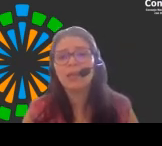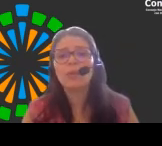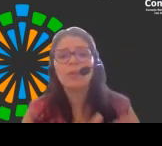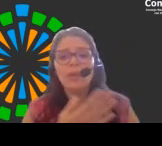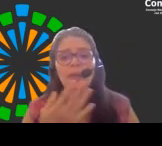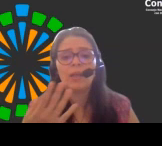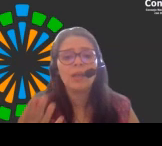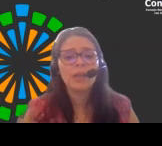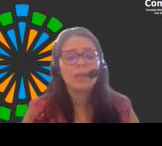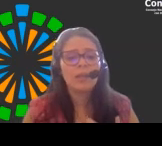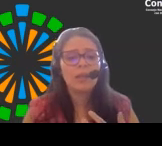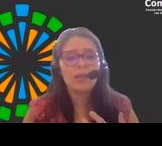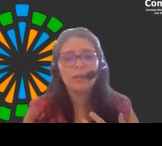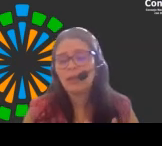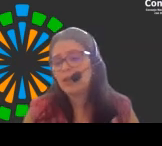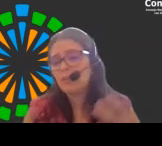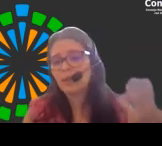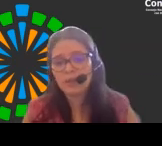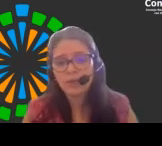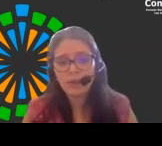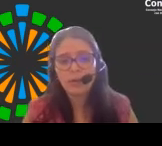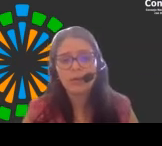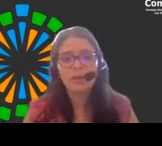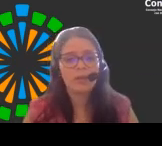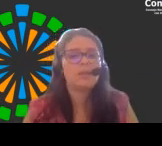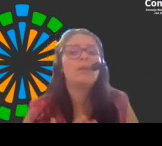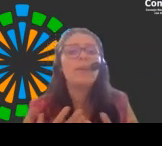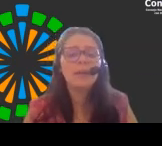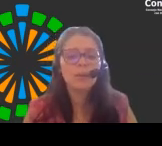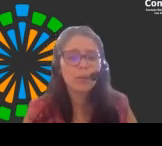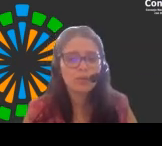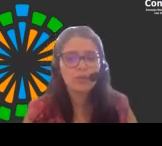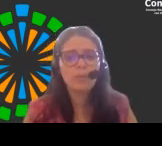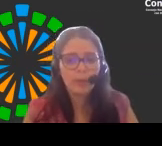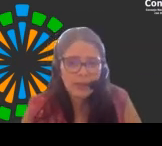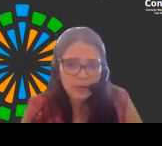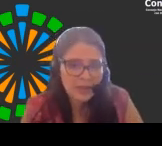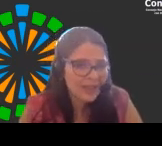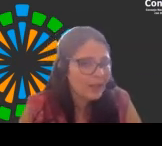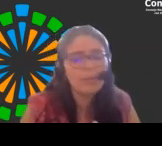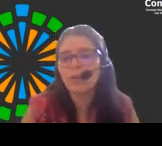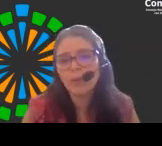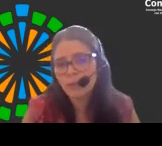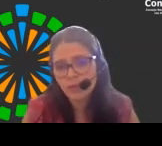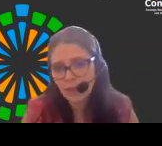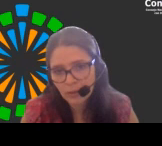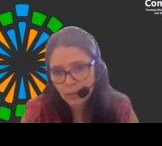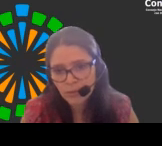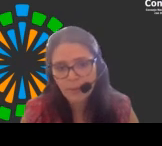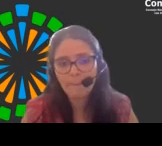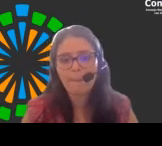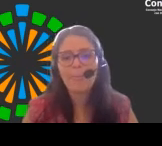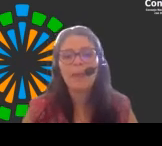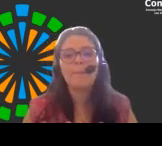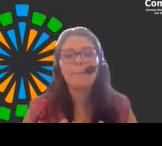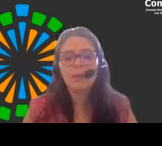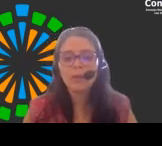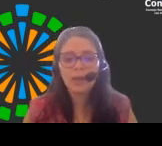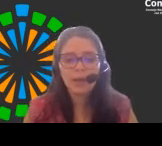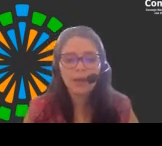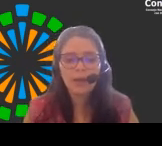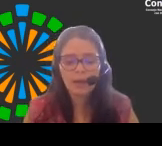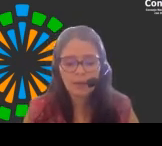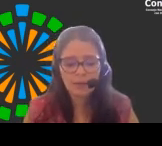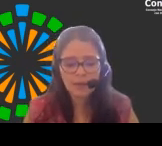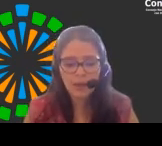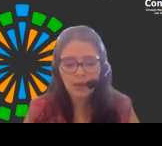el entrenamiento que la alimentación tiene un alto costo y por eso es que tal vez no vemos tantos pero